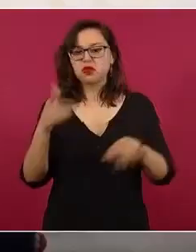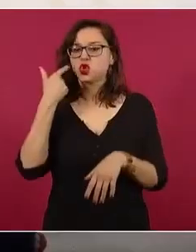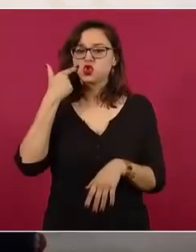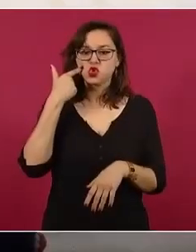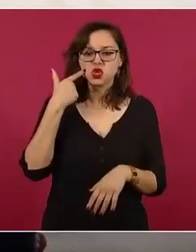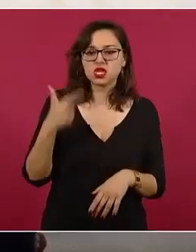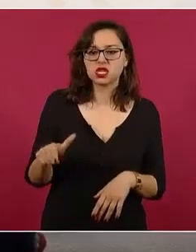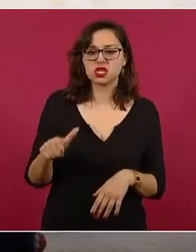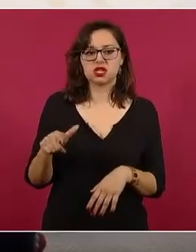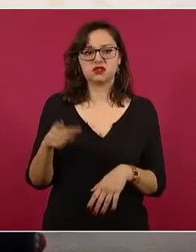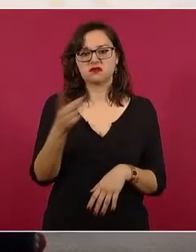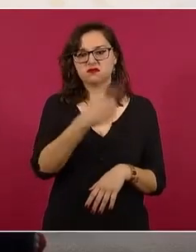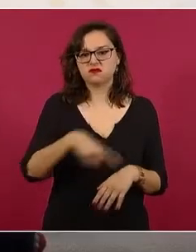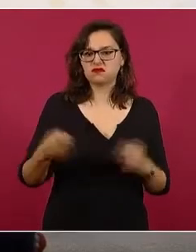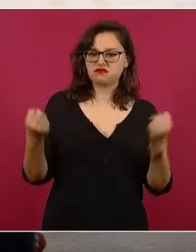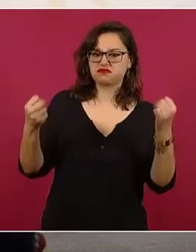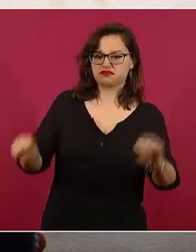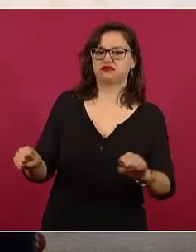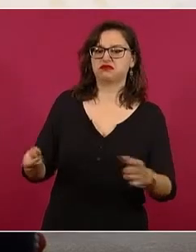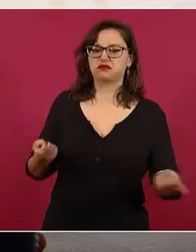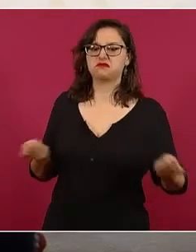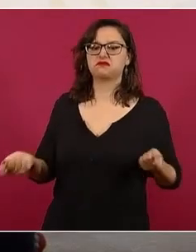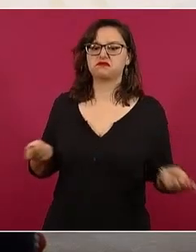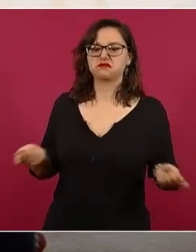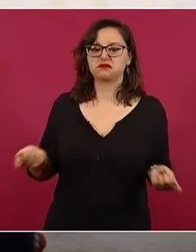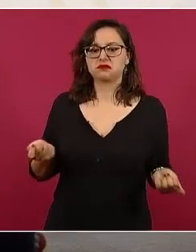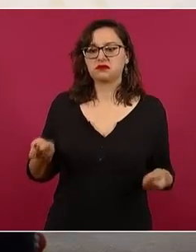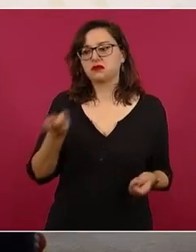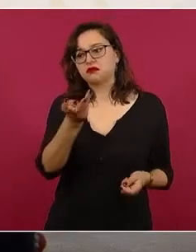Entonces depende mucho de los trabajadores.